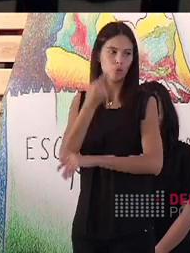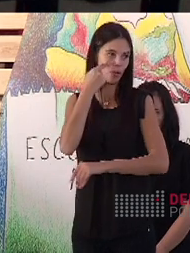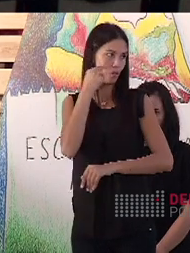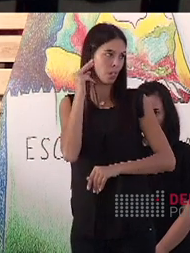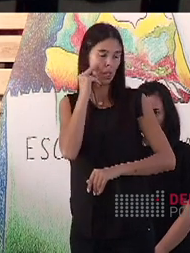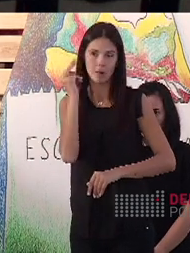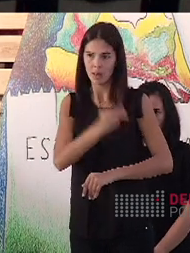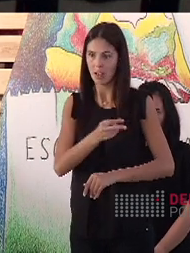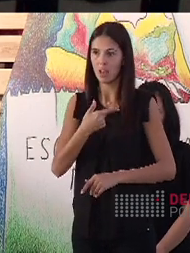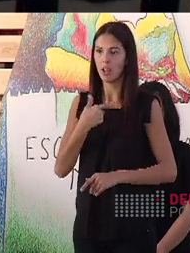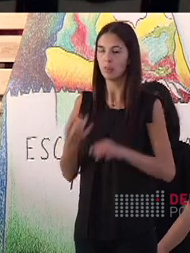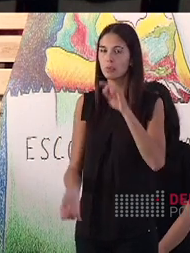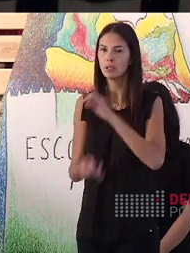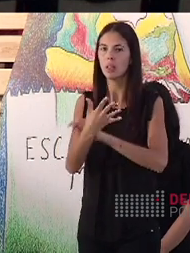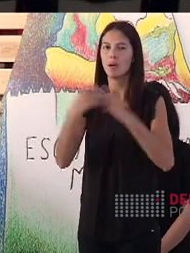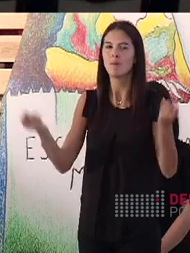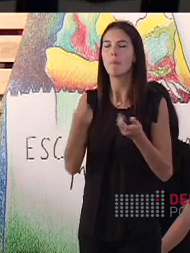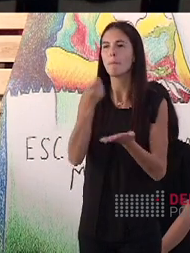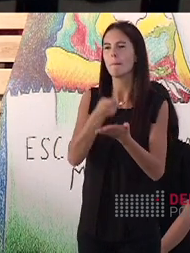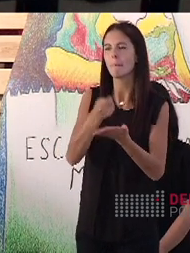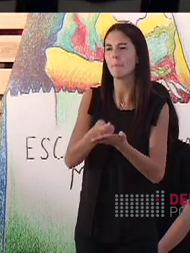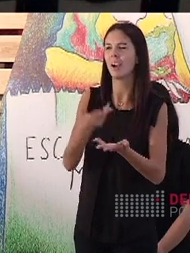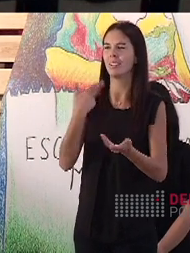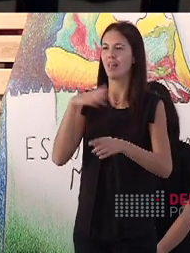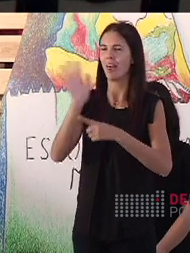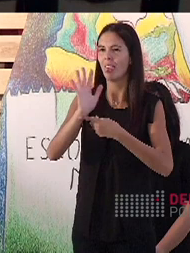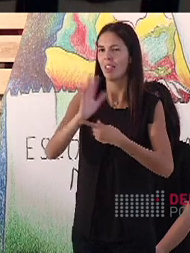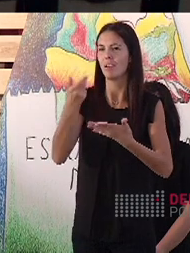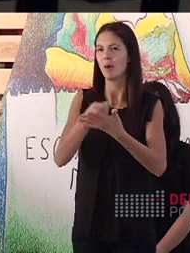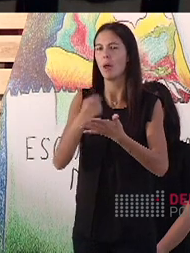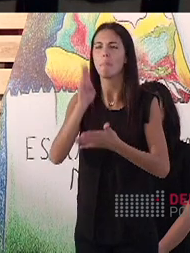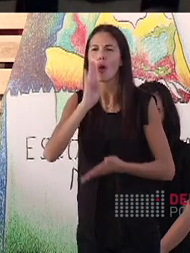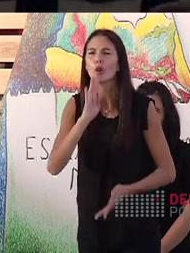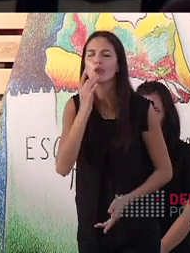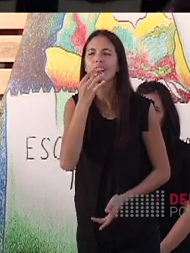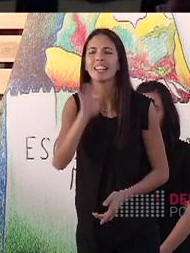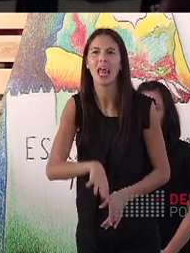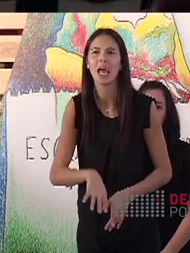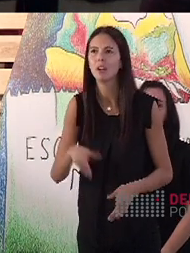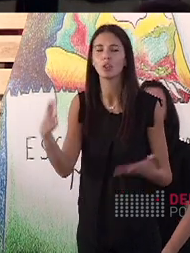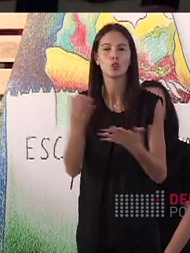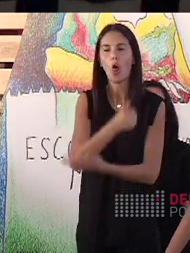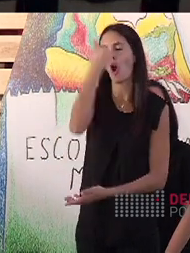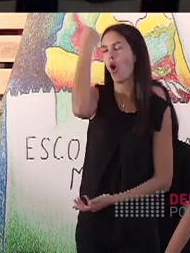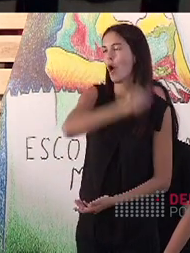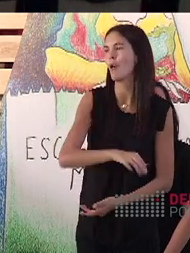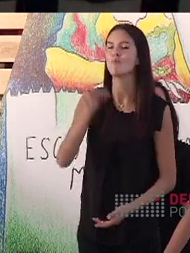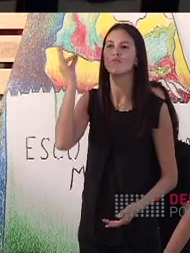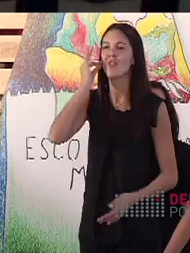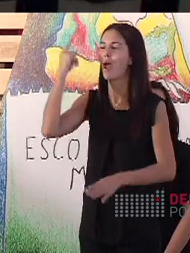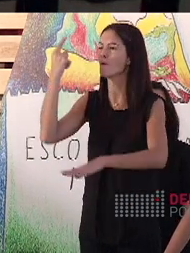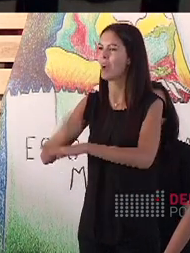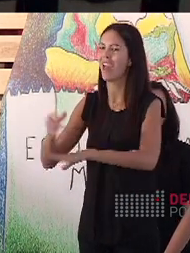en quién patrocina, en quién está detrás de las productoras, quiénes son los productores de porno, etcétera, son todo hombres. Las mujeres no